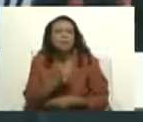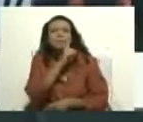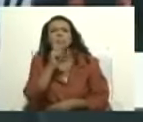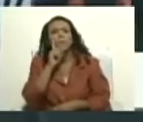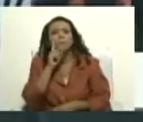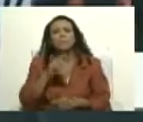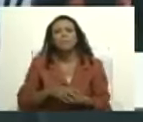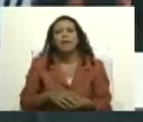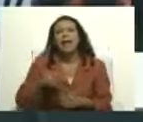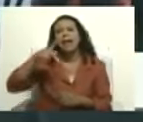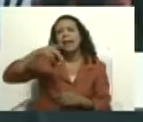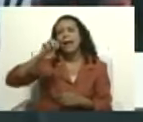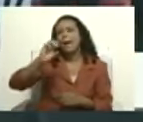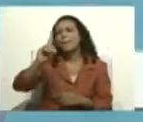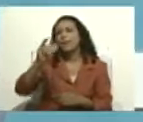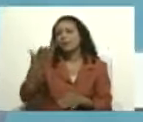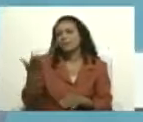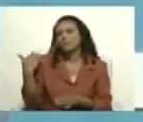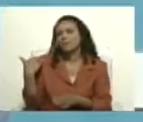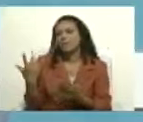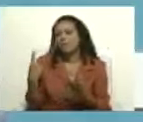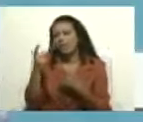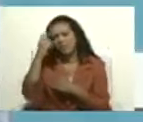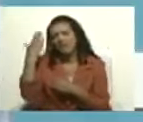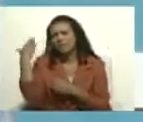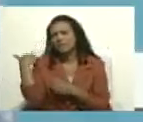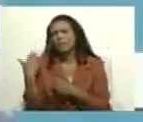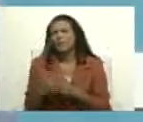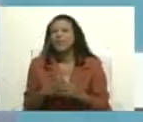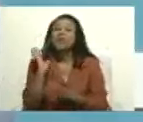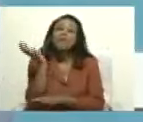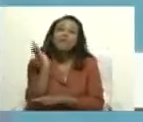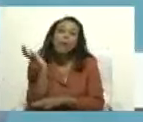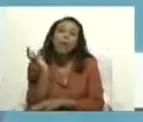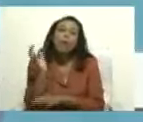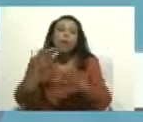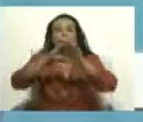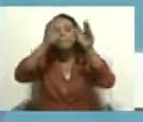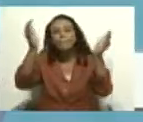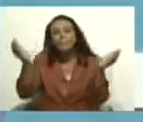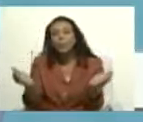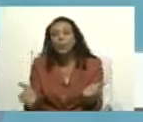PEC ayer, antes de ayer. Es un foro del Pacífico.